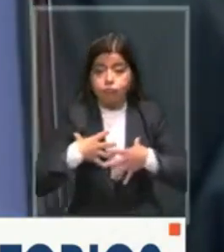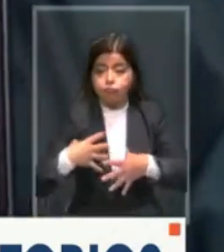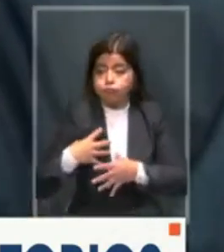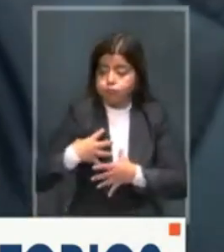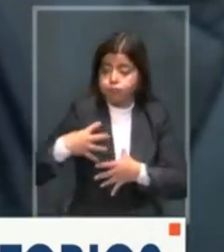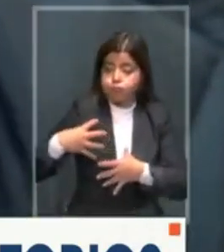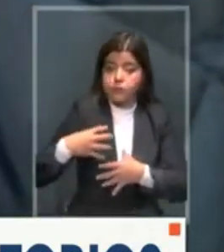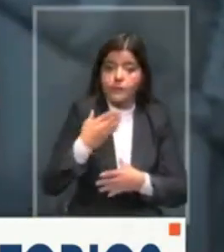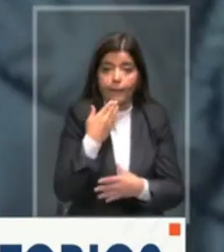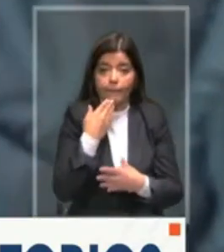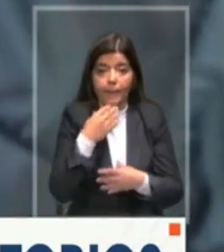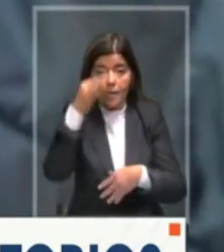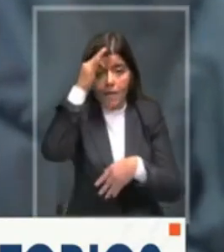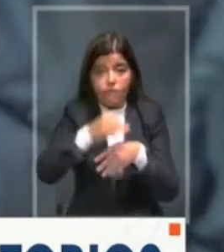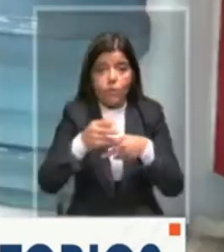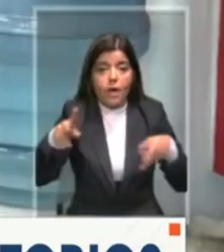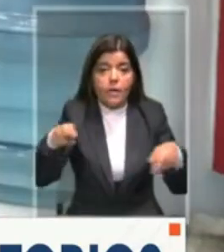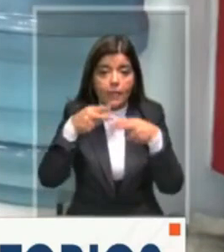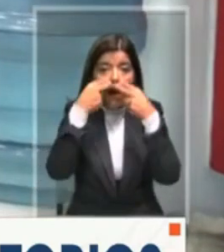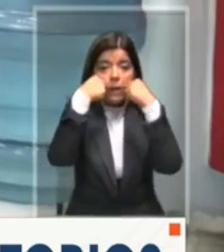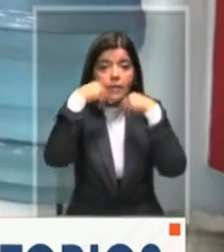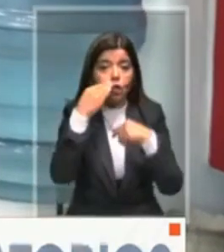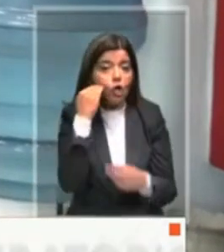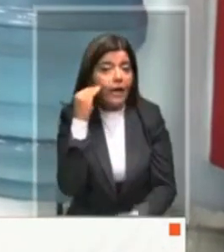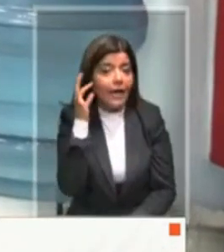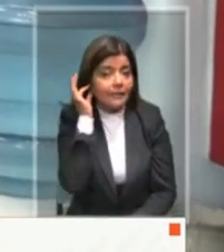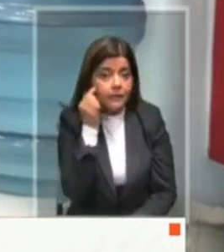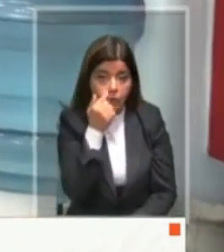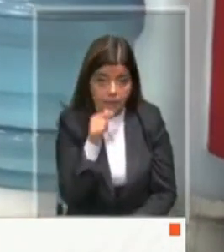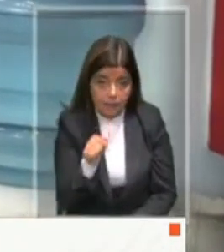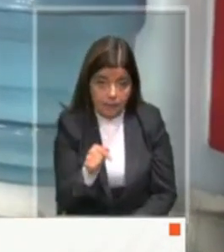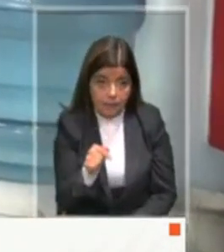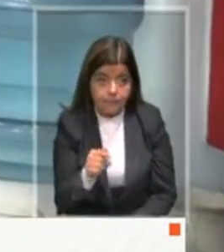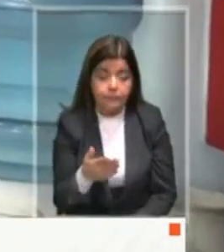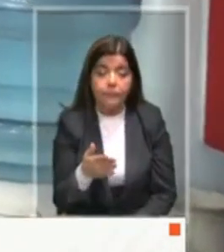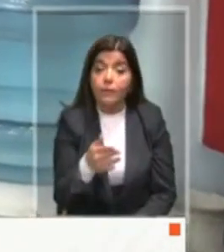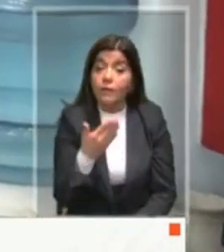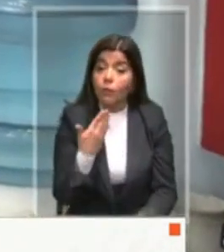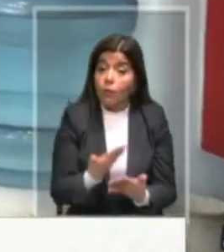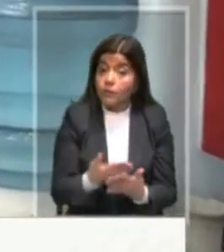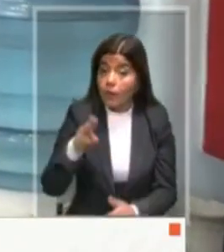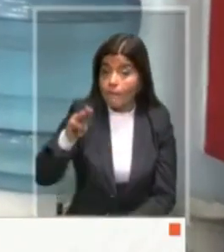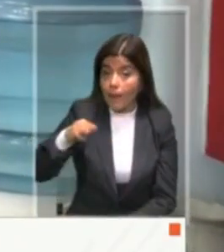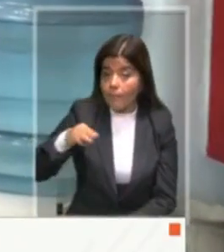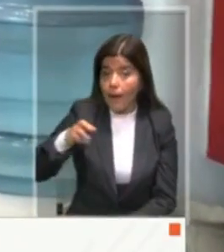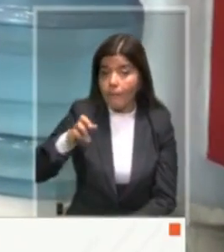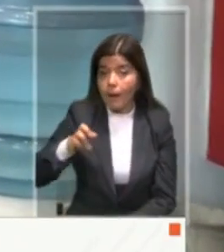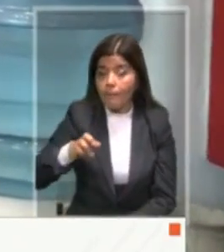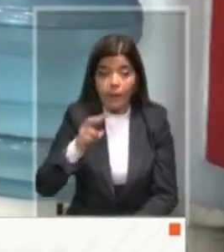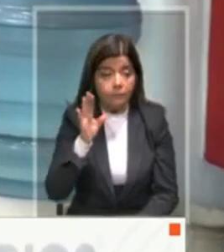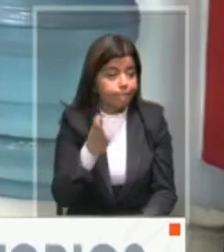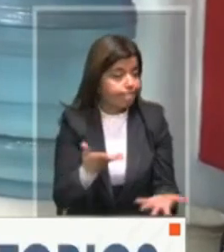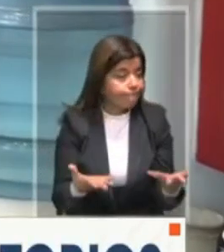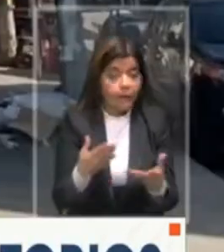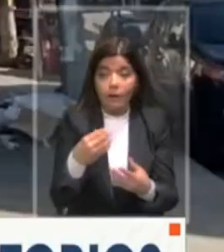las enfermedades respiratorias en niños y niñas. Cada vez que la mamá o el papá pierde el tiempo, ¿no es